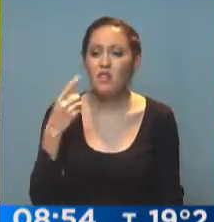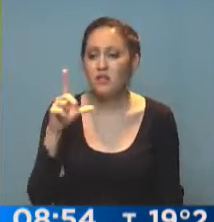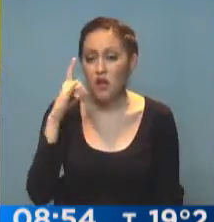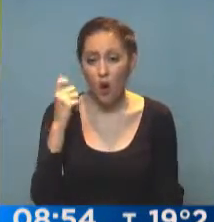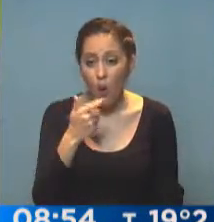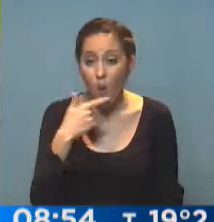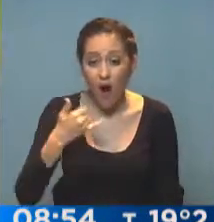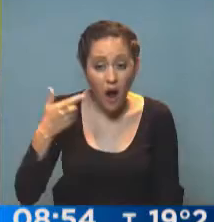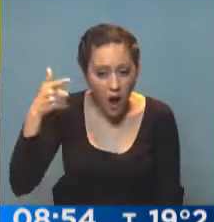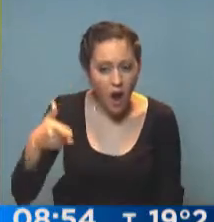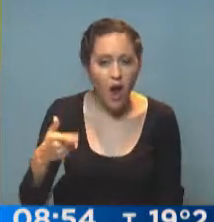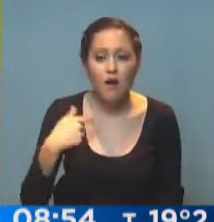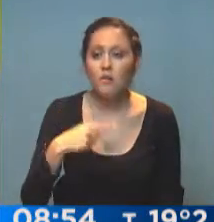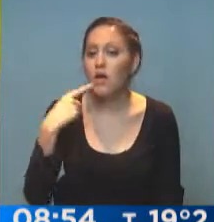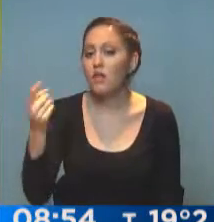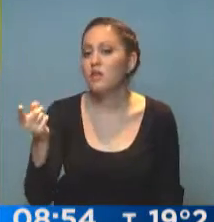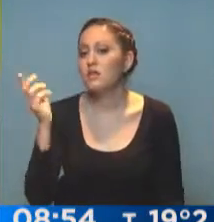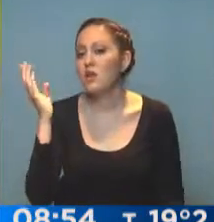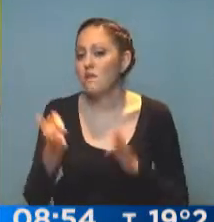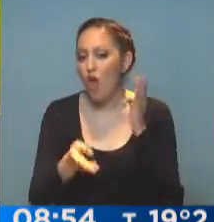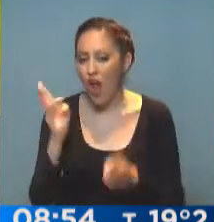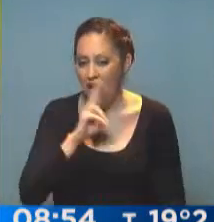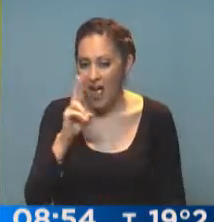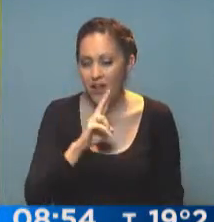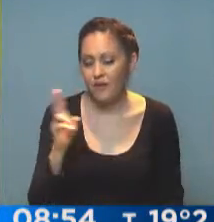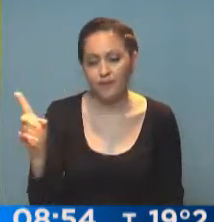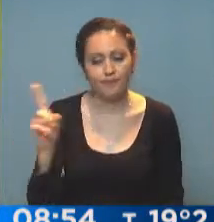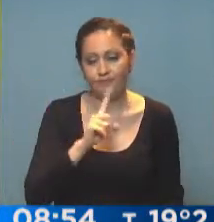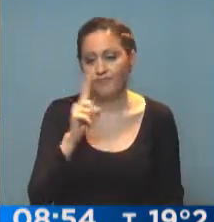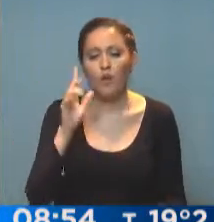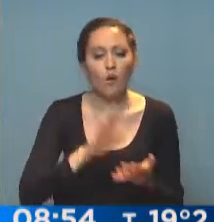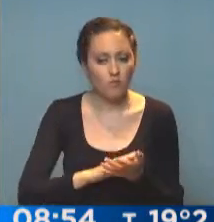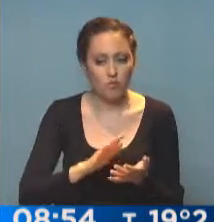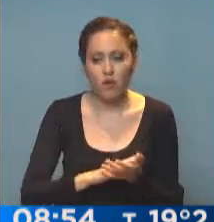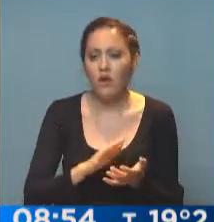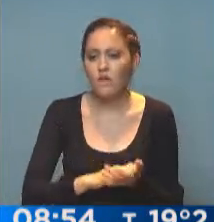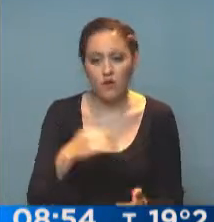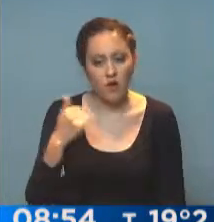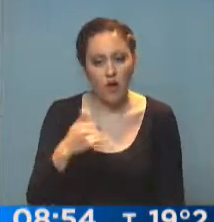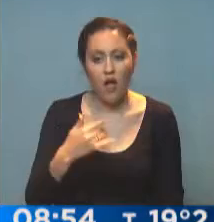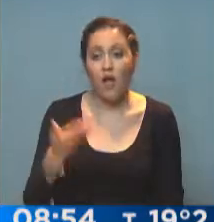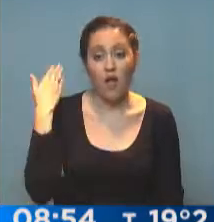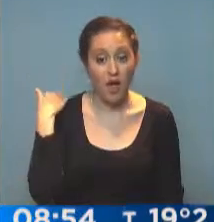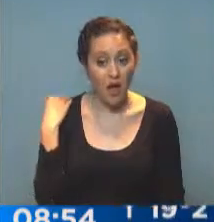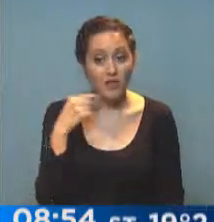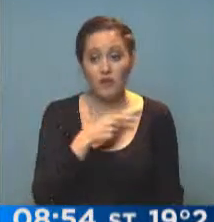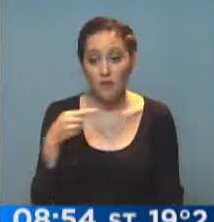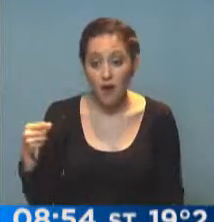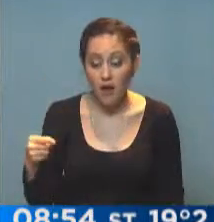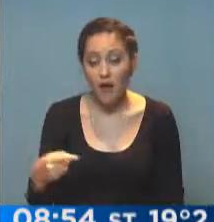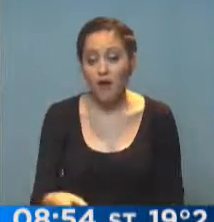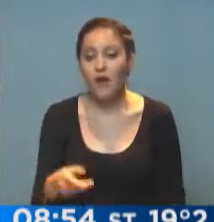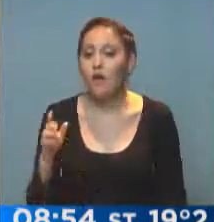esto se trató de un hecho de violencia de género. Hemos probado a lo largo de toda la semana pasada, en los 4 días hábiles de trabajo